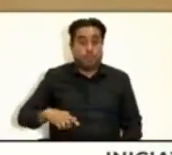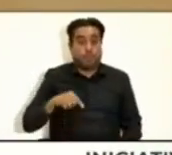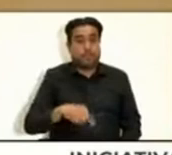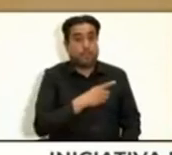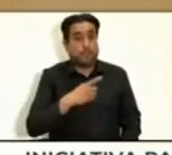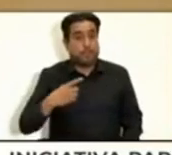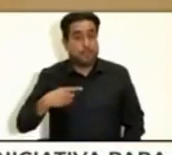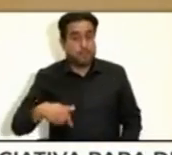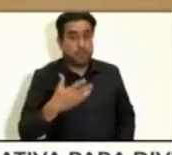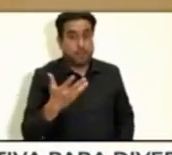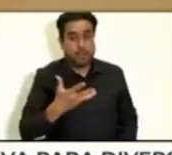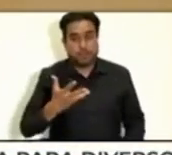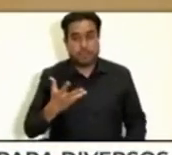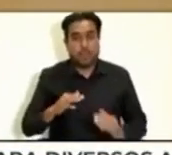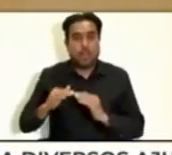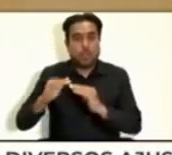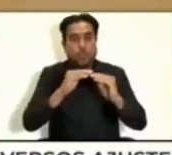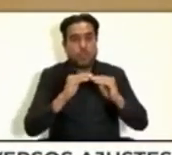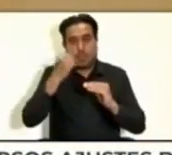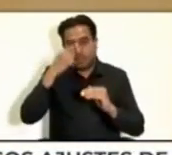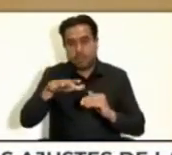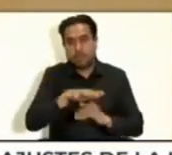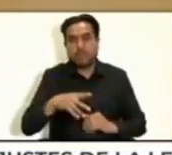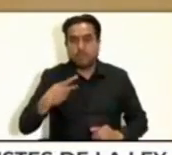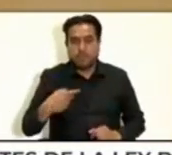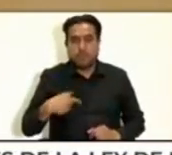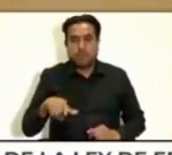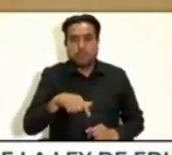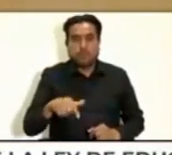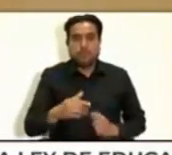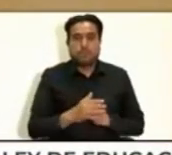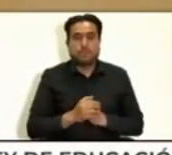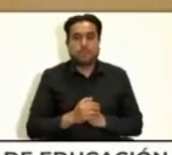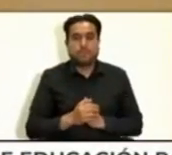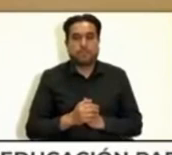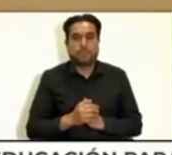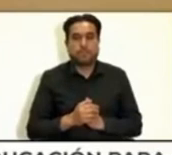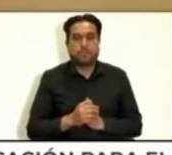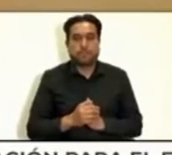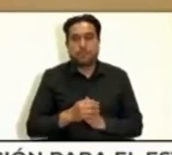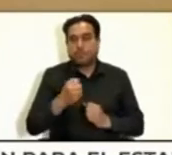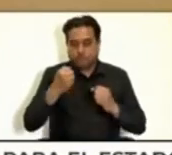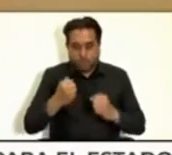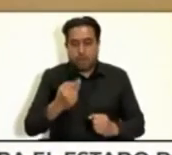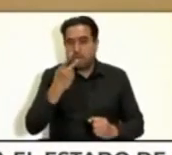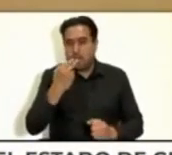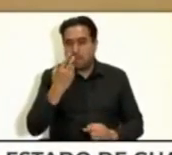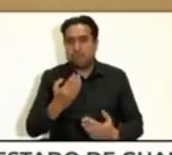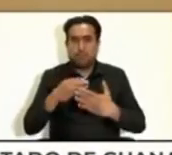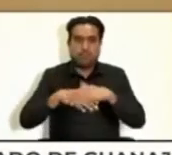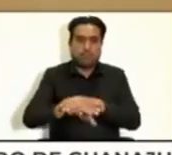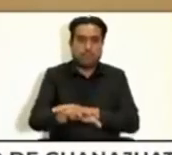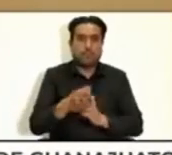condiciones de igualdad para toda la comunidad educativa para garantizar no sólo el acceso a la educación sino